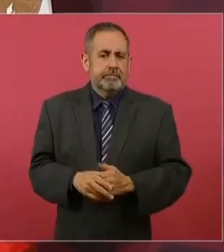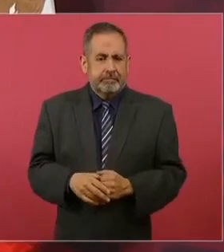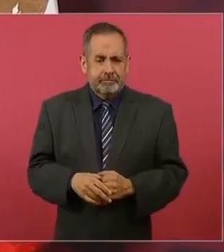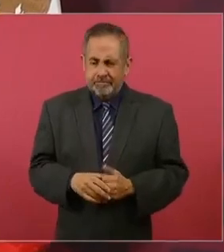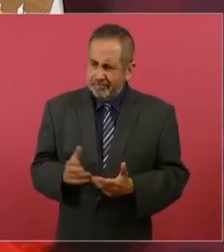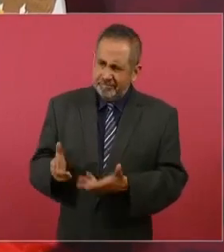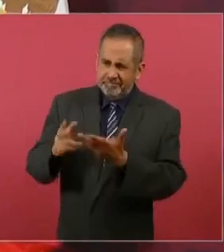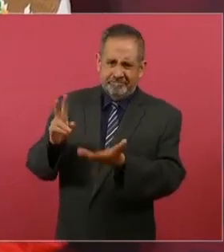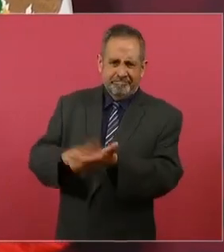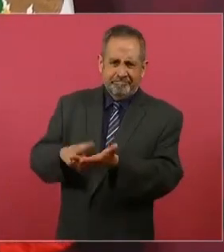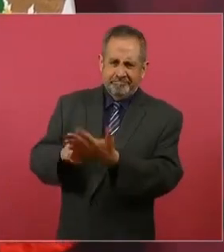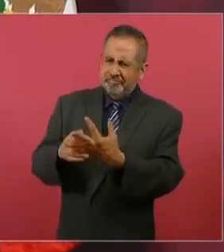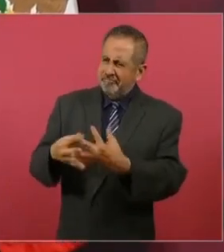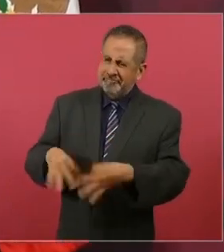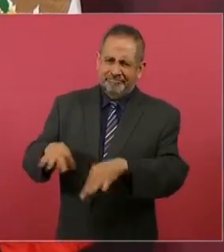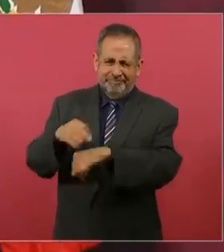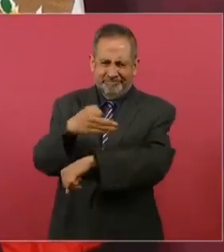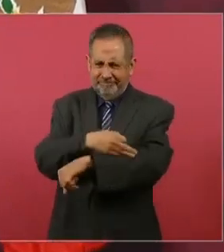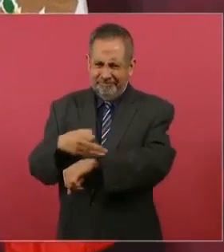exaltando esos valores.